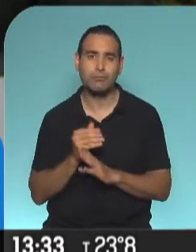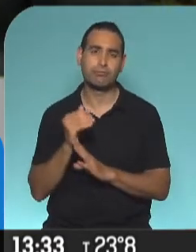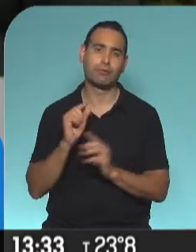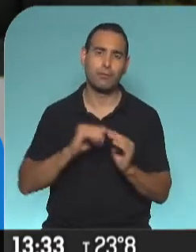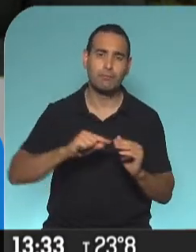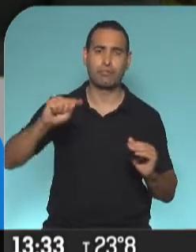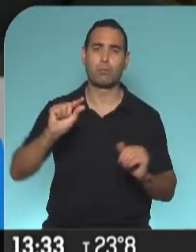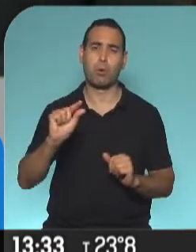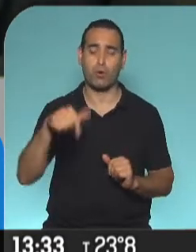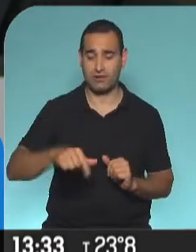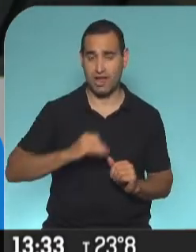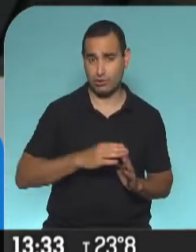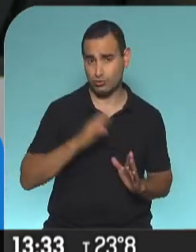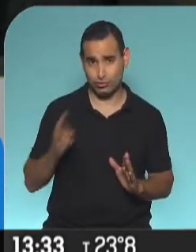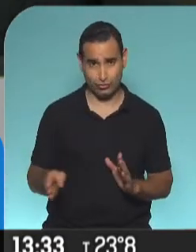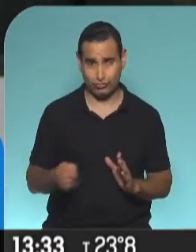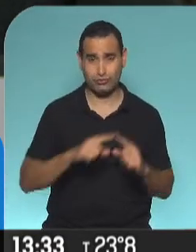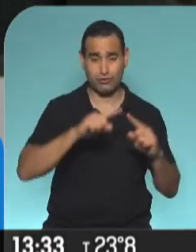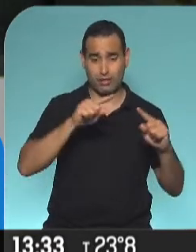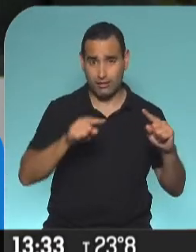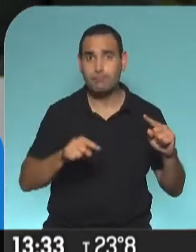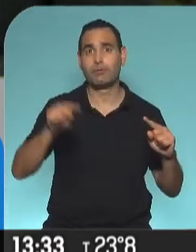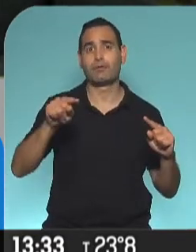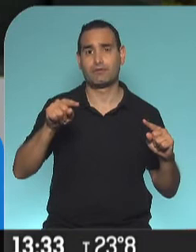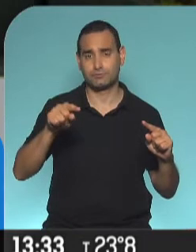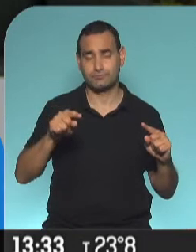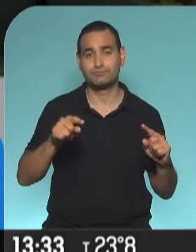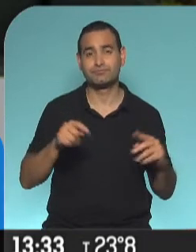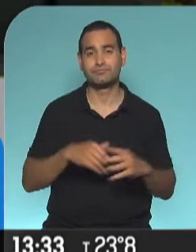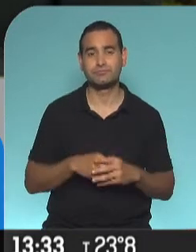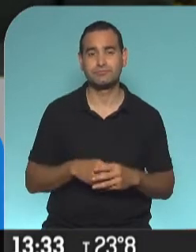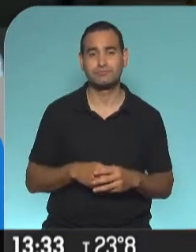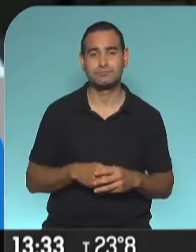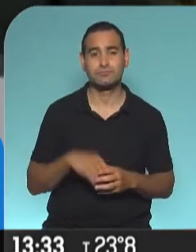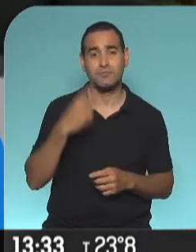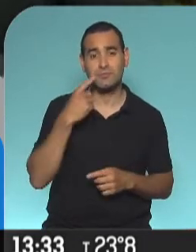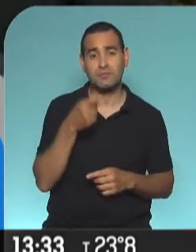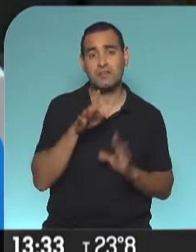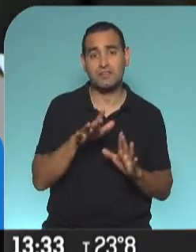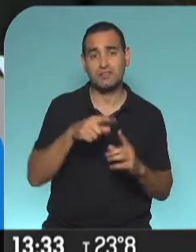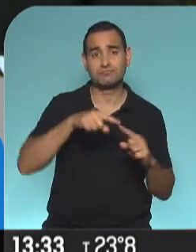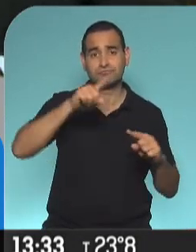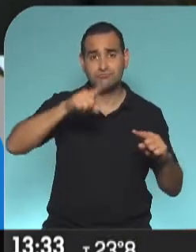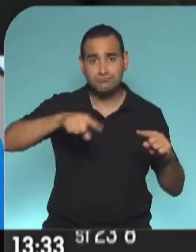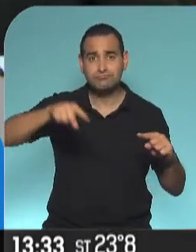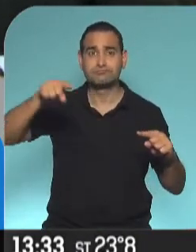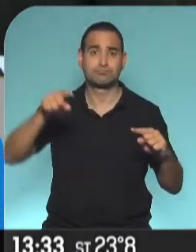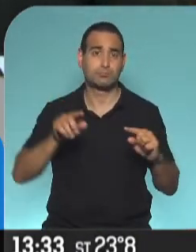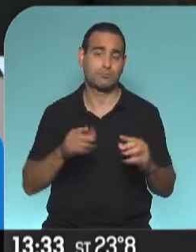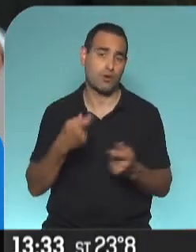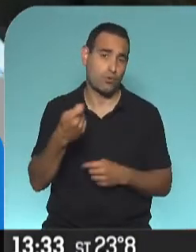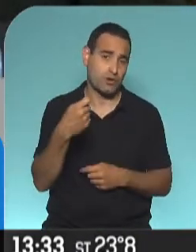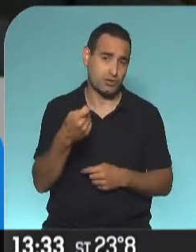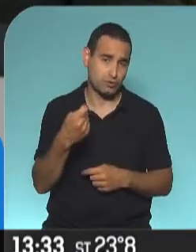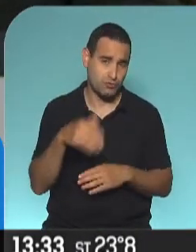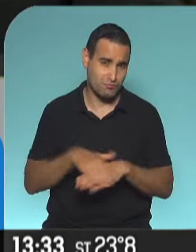los primeros meses de este año la jubilación. Es decir, una digamos, línea de la evolución del haber